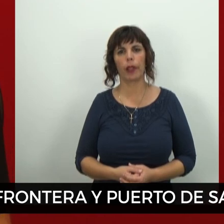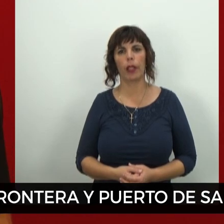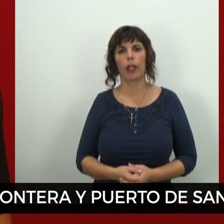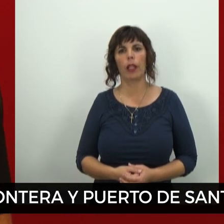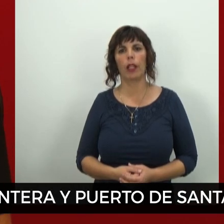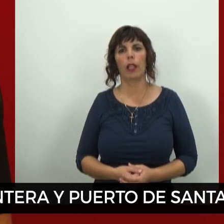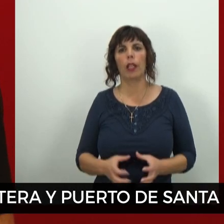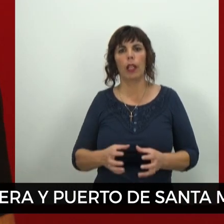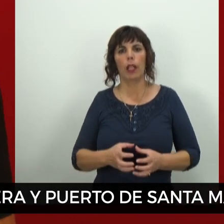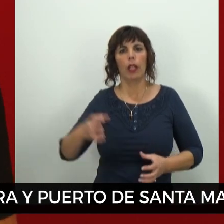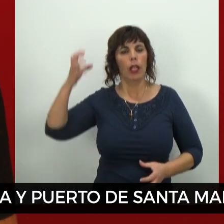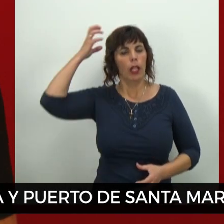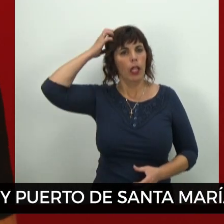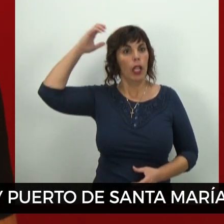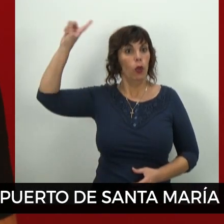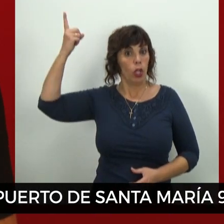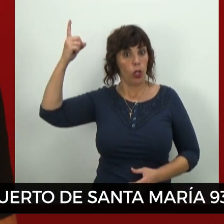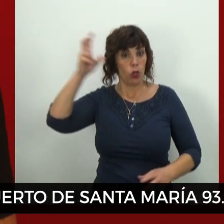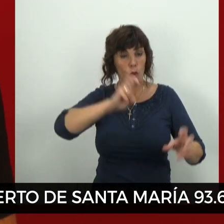buscad primero el reino.